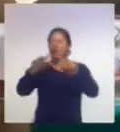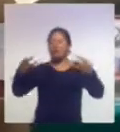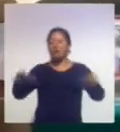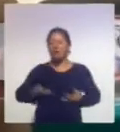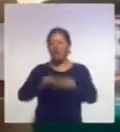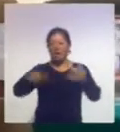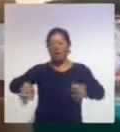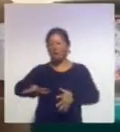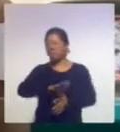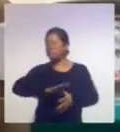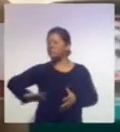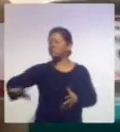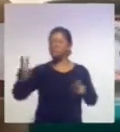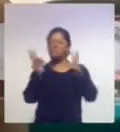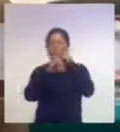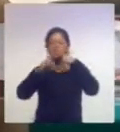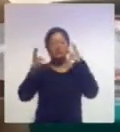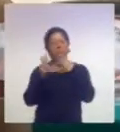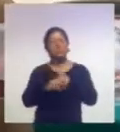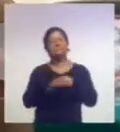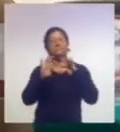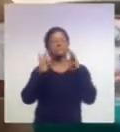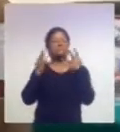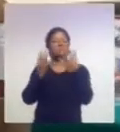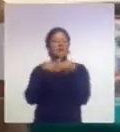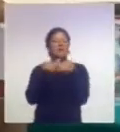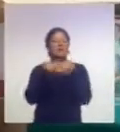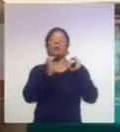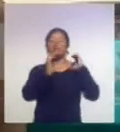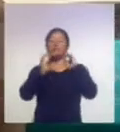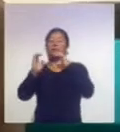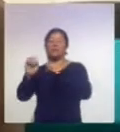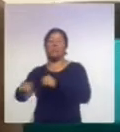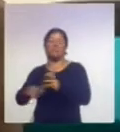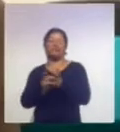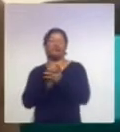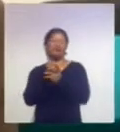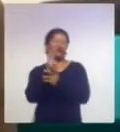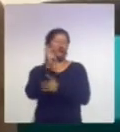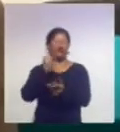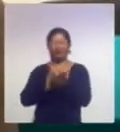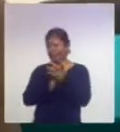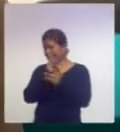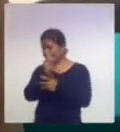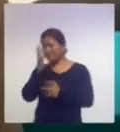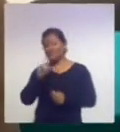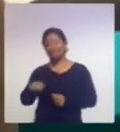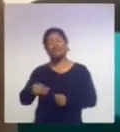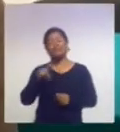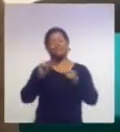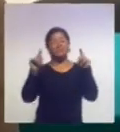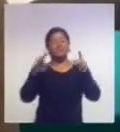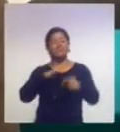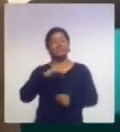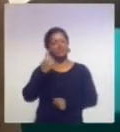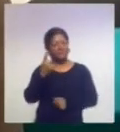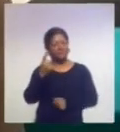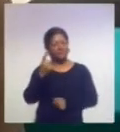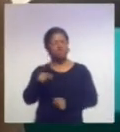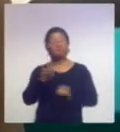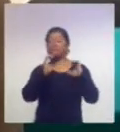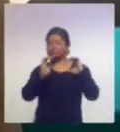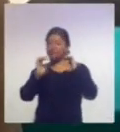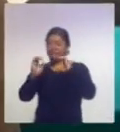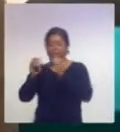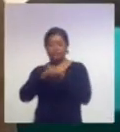en la ganadería lo da. Y pues la planta que crece ahí. En Tlaxcala tenemos una ganadería que ha sido considerada como reserva